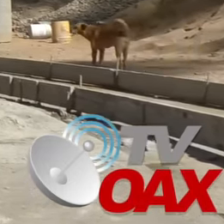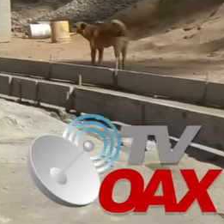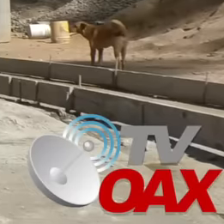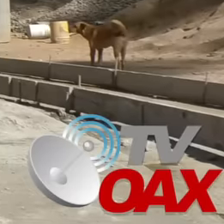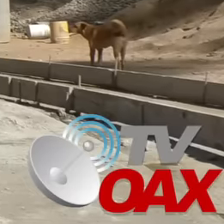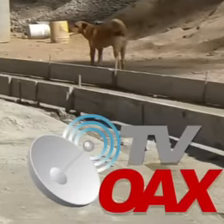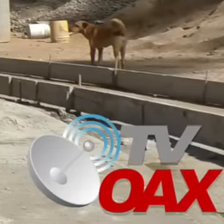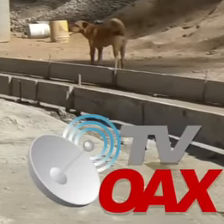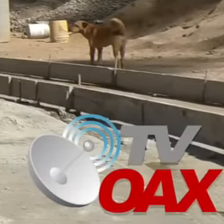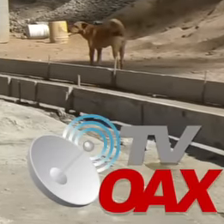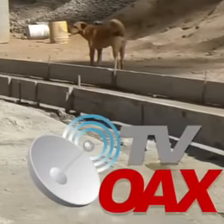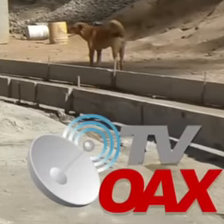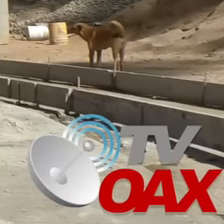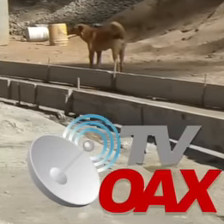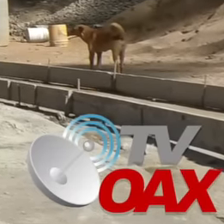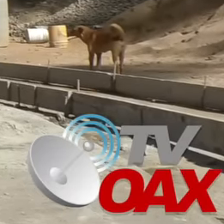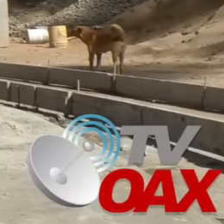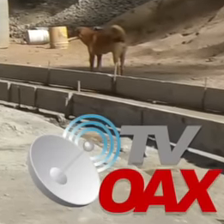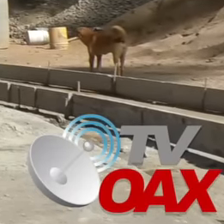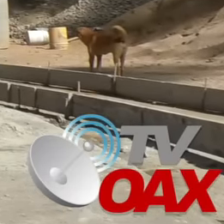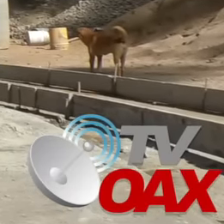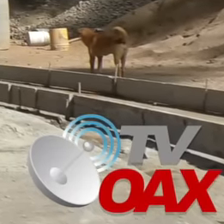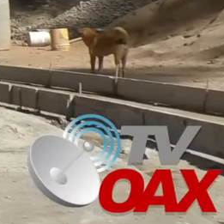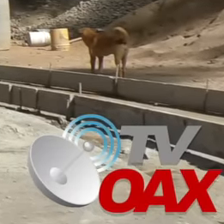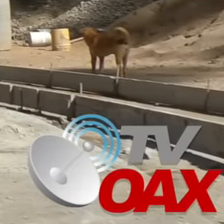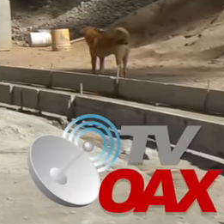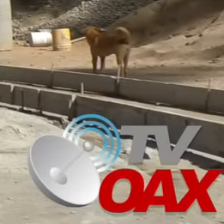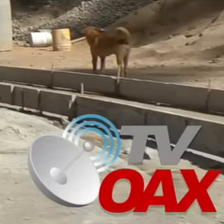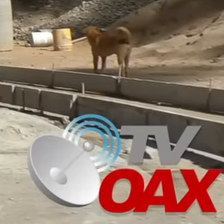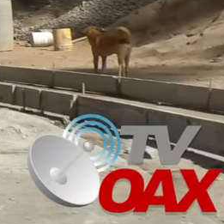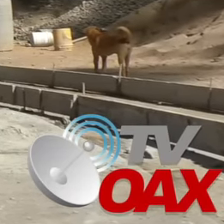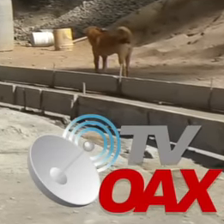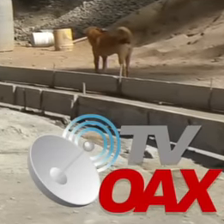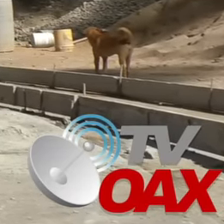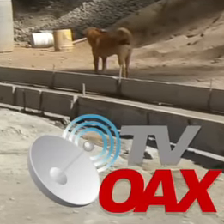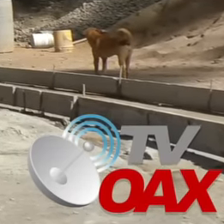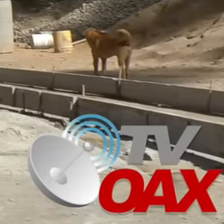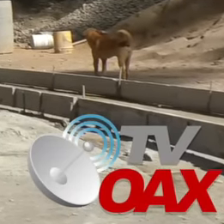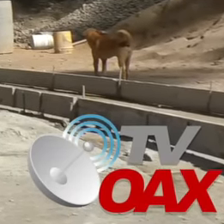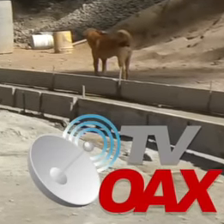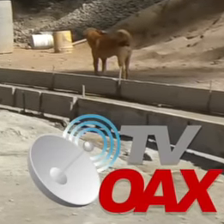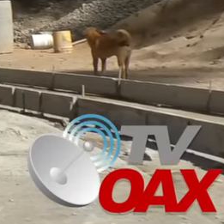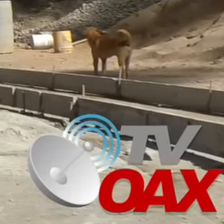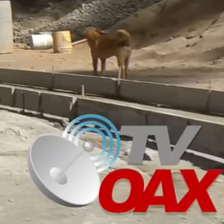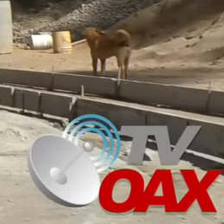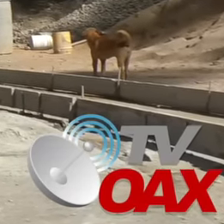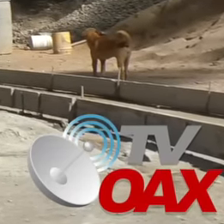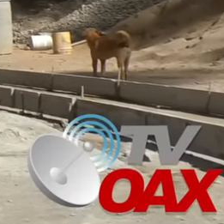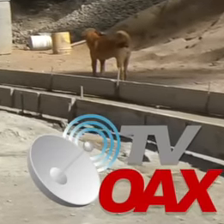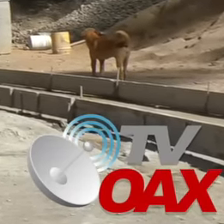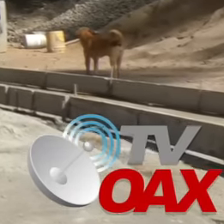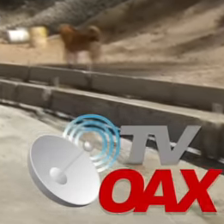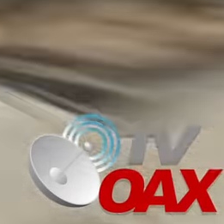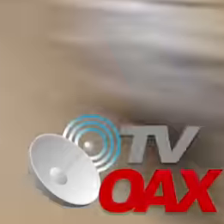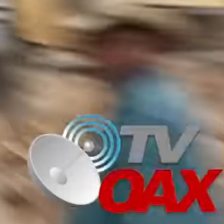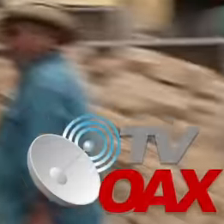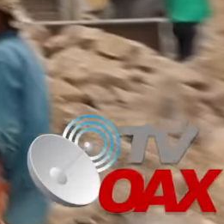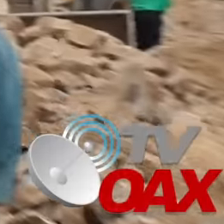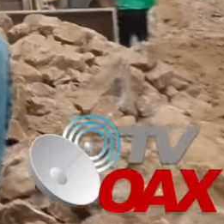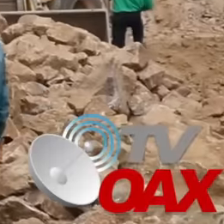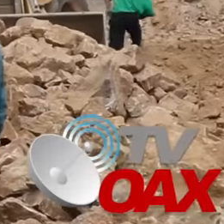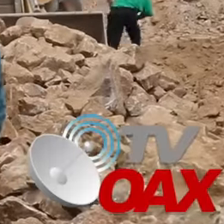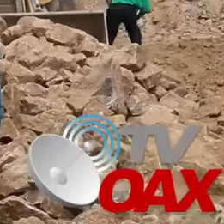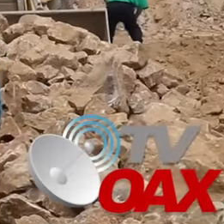Nunca se había visto este tipo de obras donde el mismo pueblo administra el dinero y construye sus propios